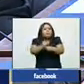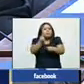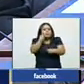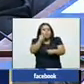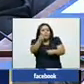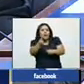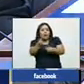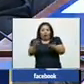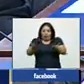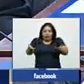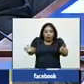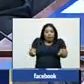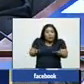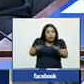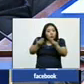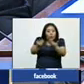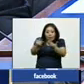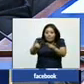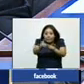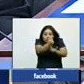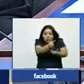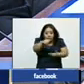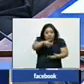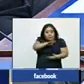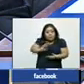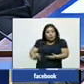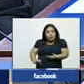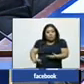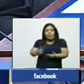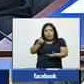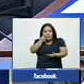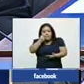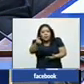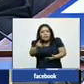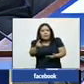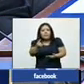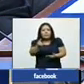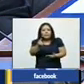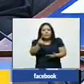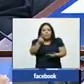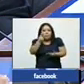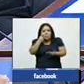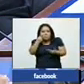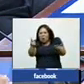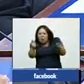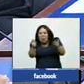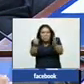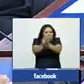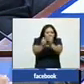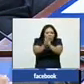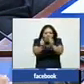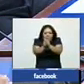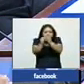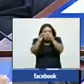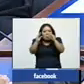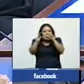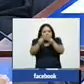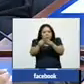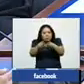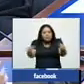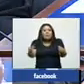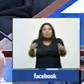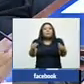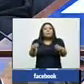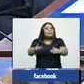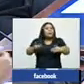a beneficiar la población, que lleve a buscar minimizar el crimen, que